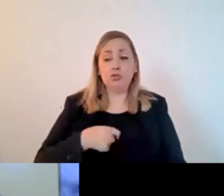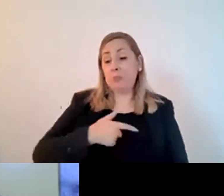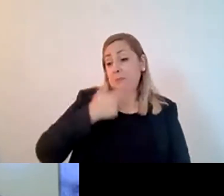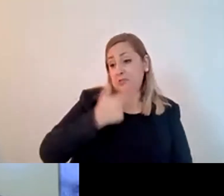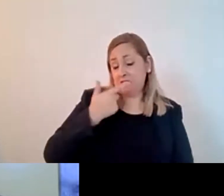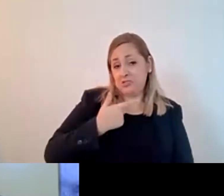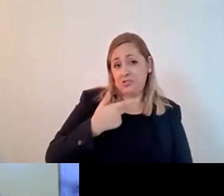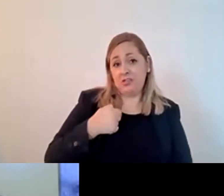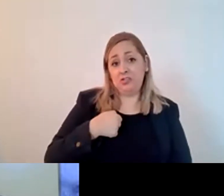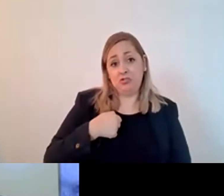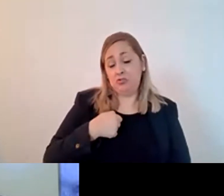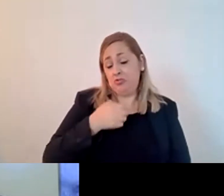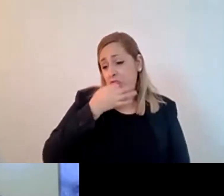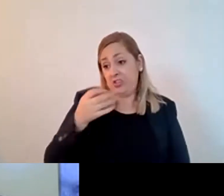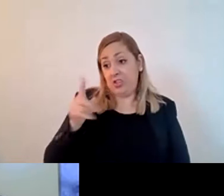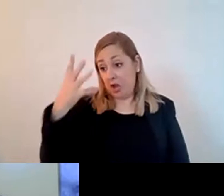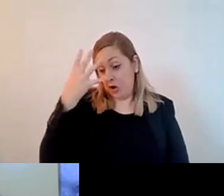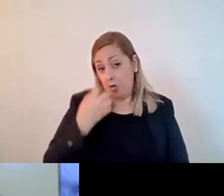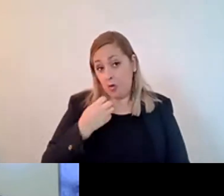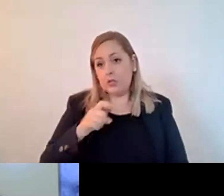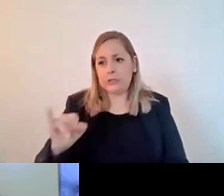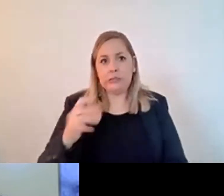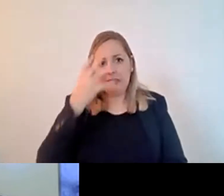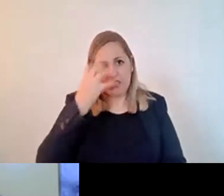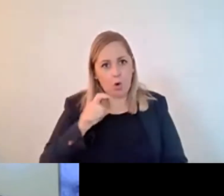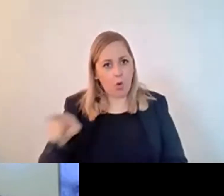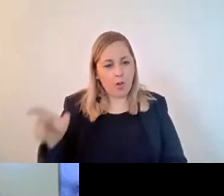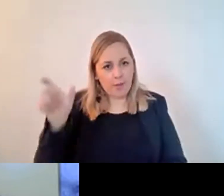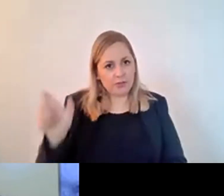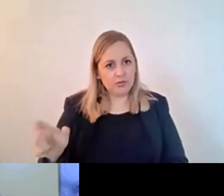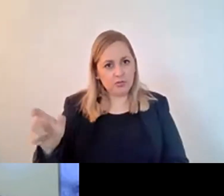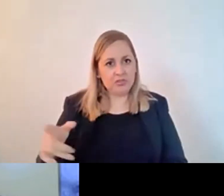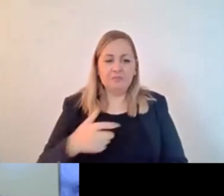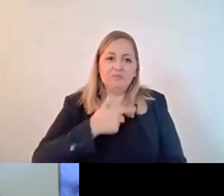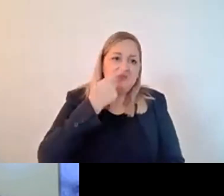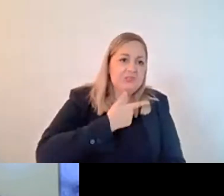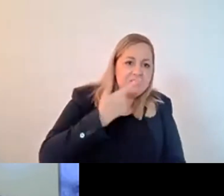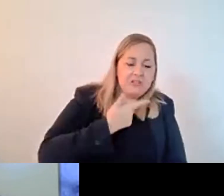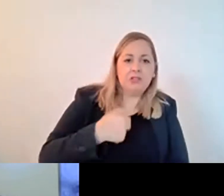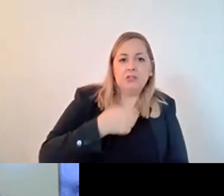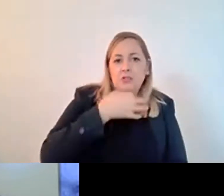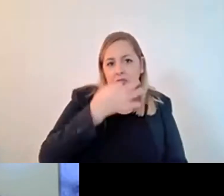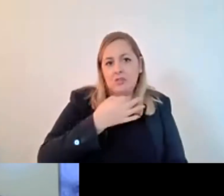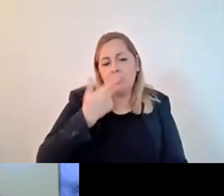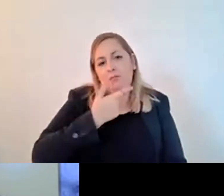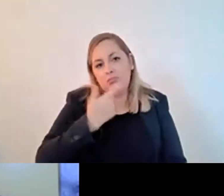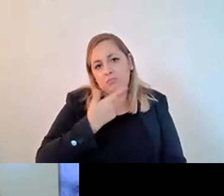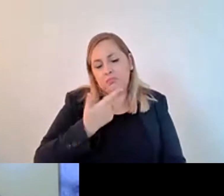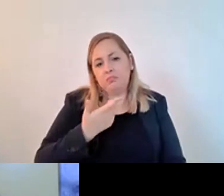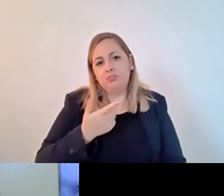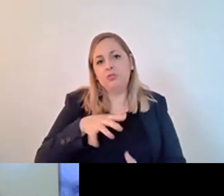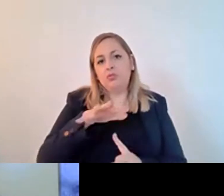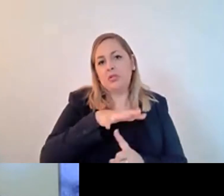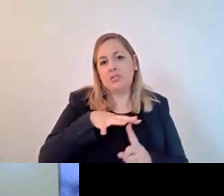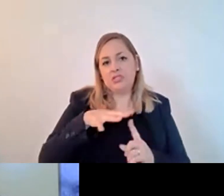que era para que se enojara. Claro que se enojó la persona, era un chiste que tenía, hacía risa de una condición